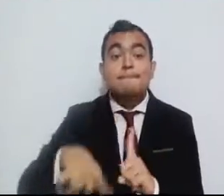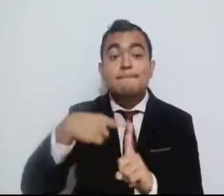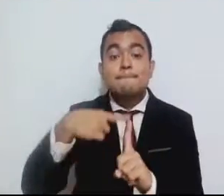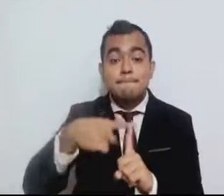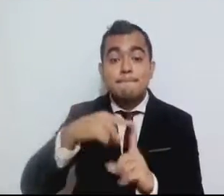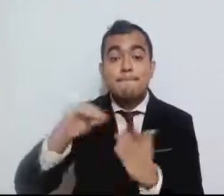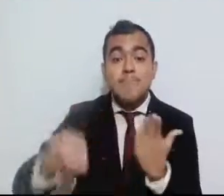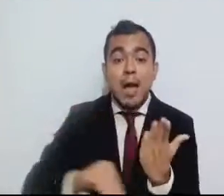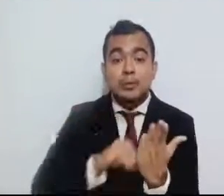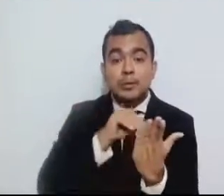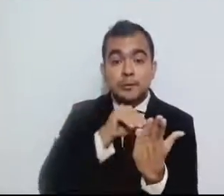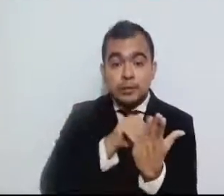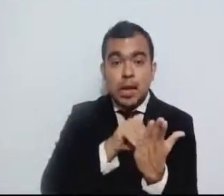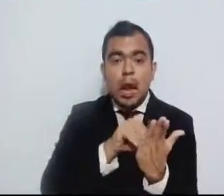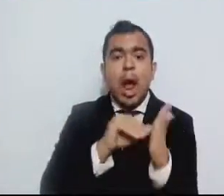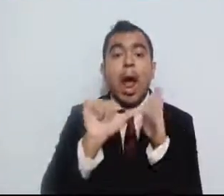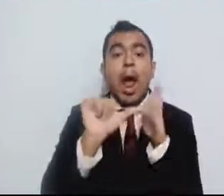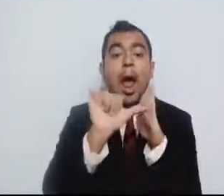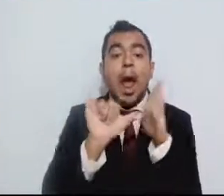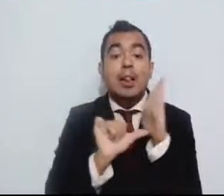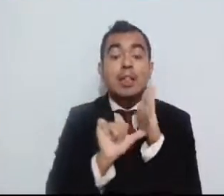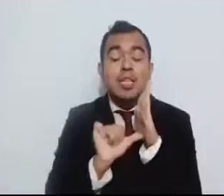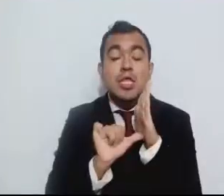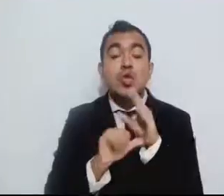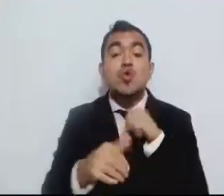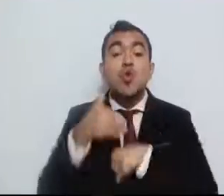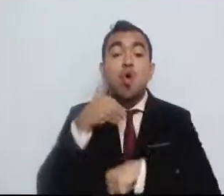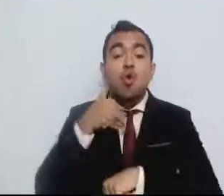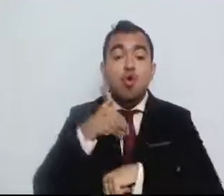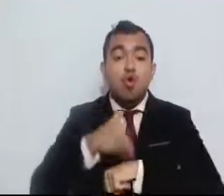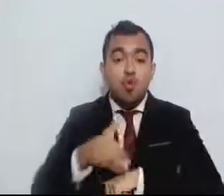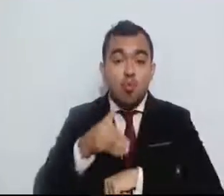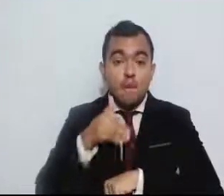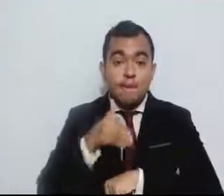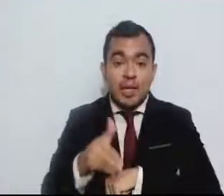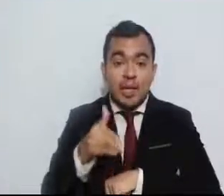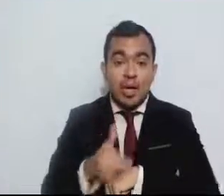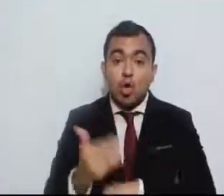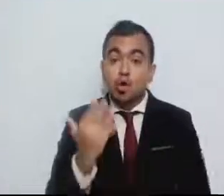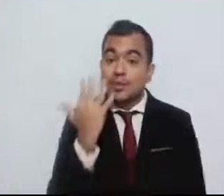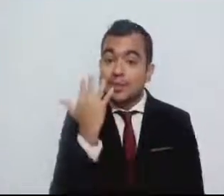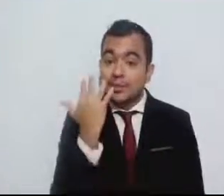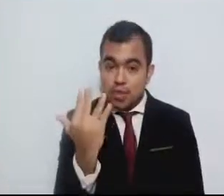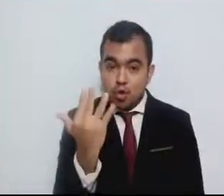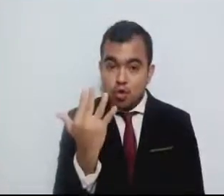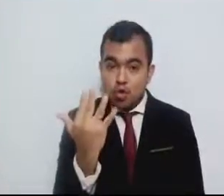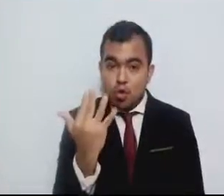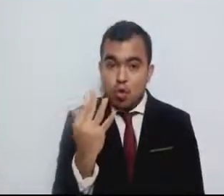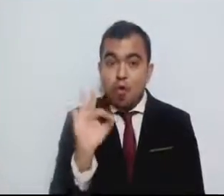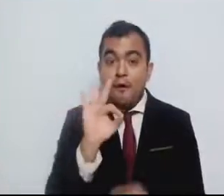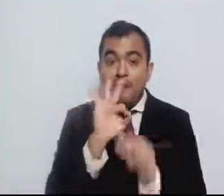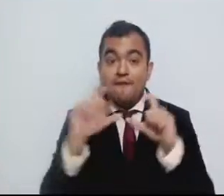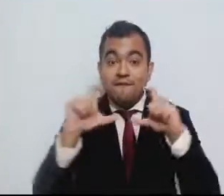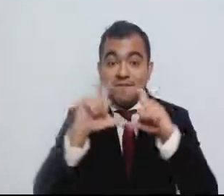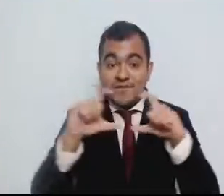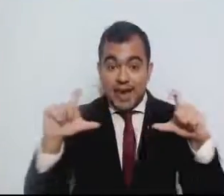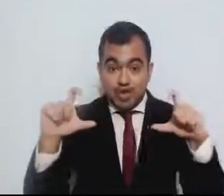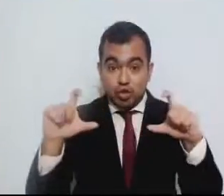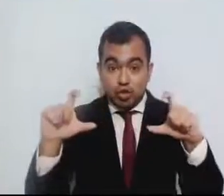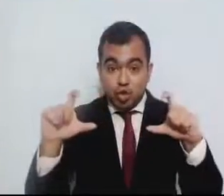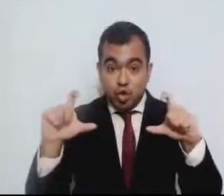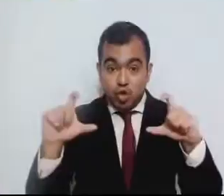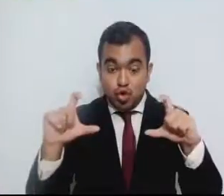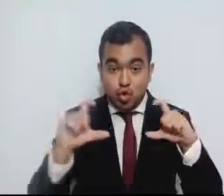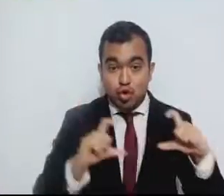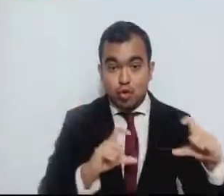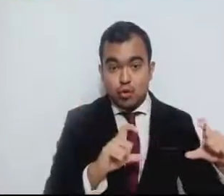al artículo número 5, una fracción, adicionar la fracción 9ª